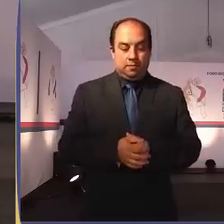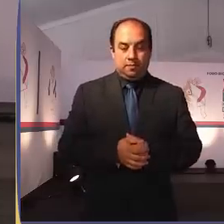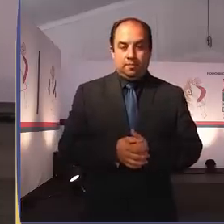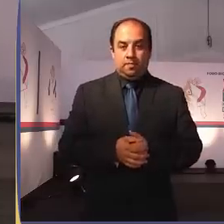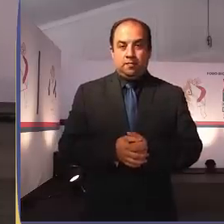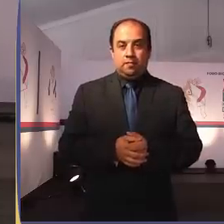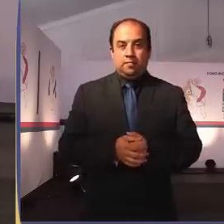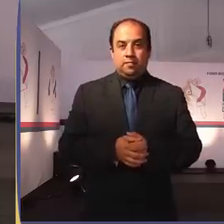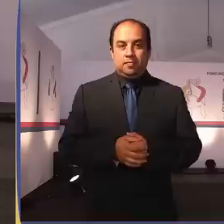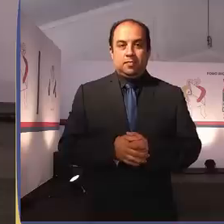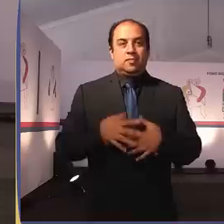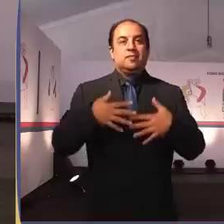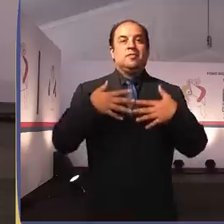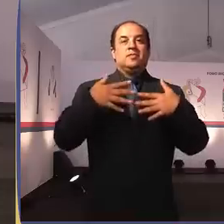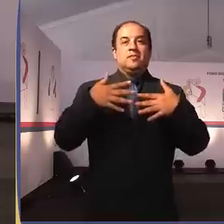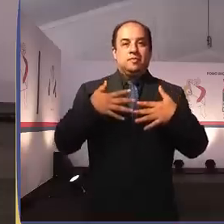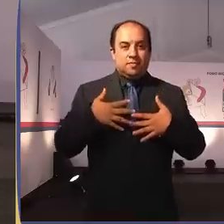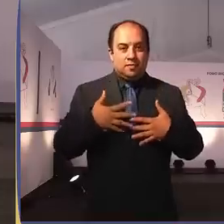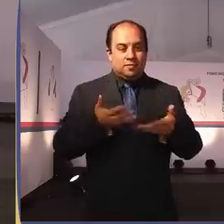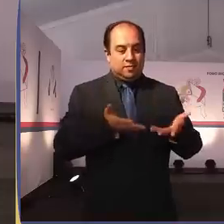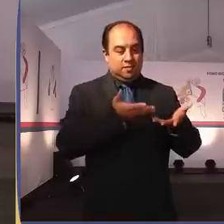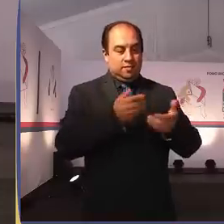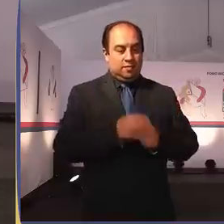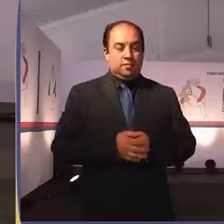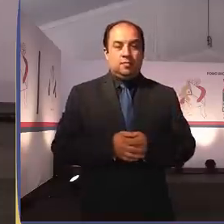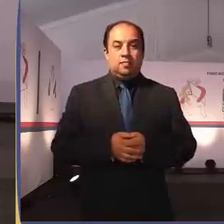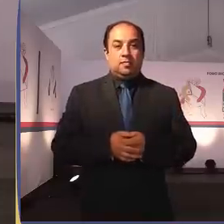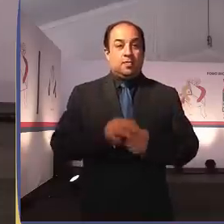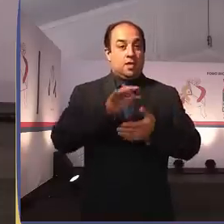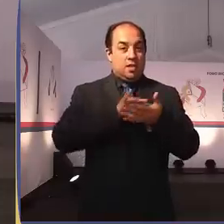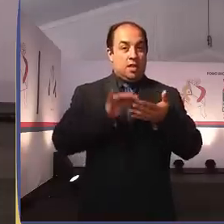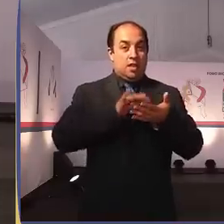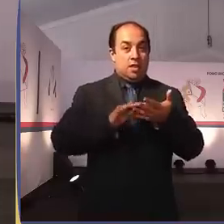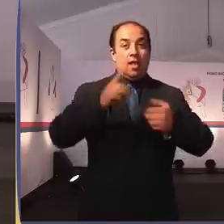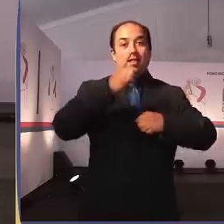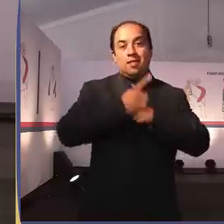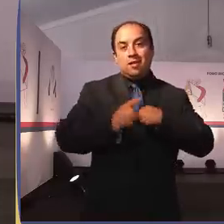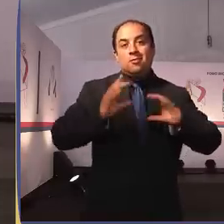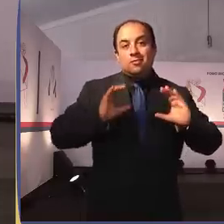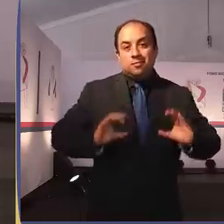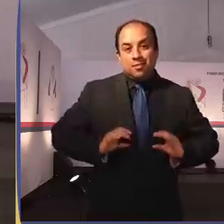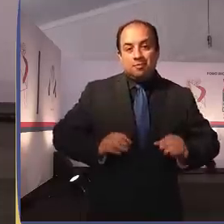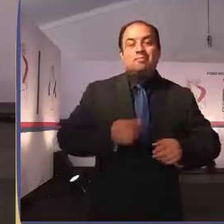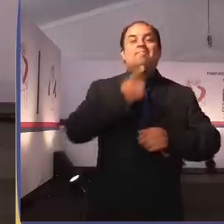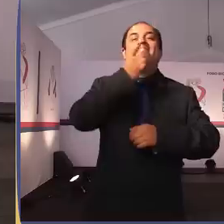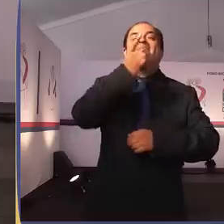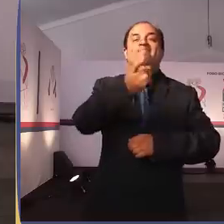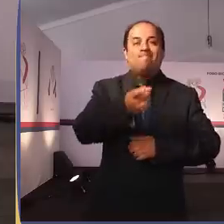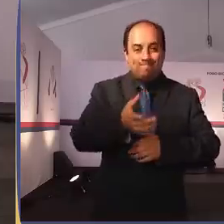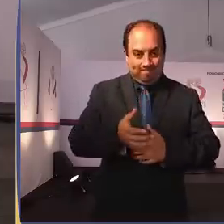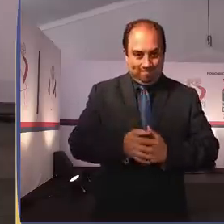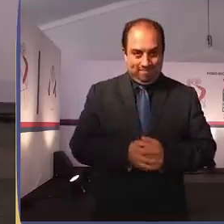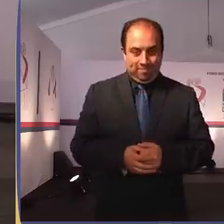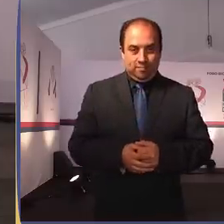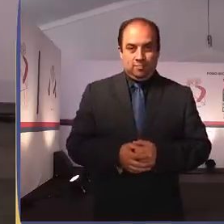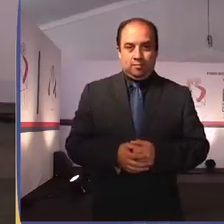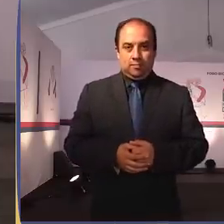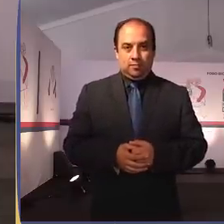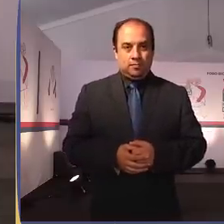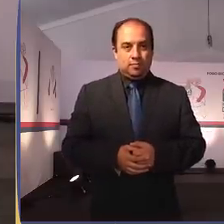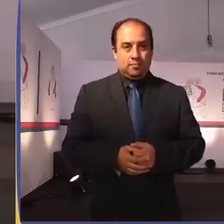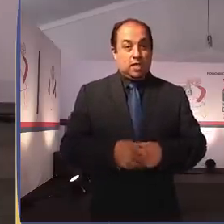A ver, toma aire, respira, porque es que la lectura, ven, va dañando el cuerpo. Yo sé lo que les digo. No, lo que